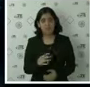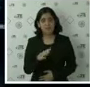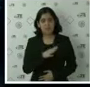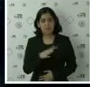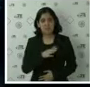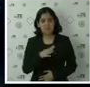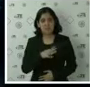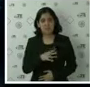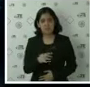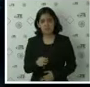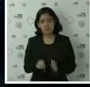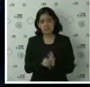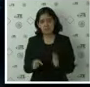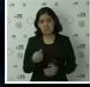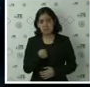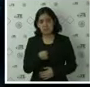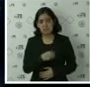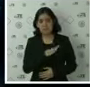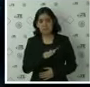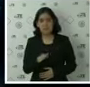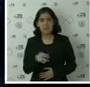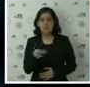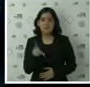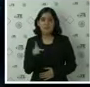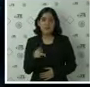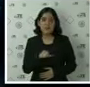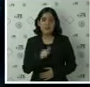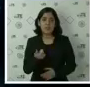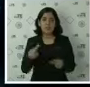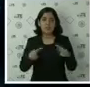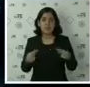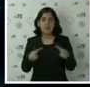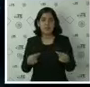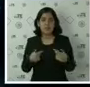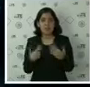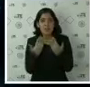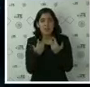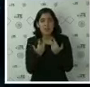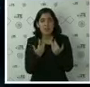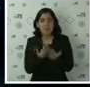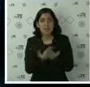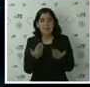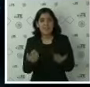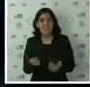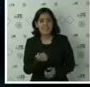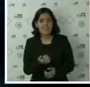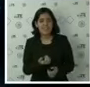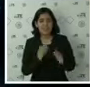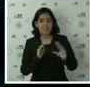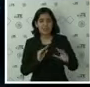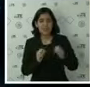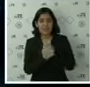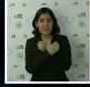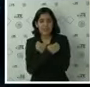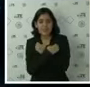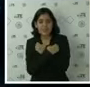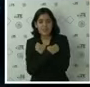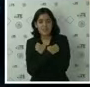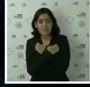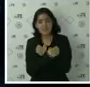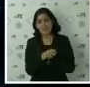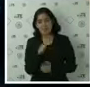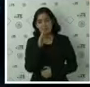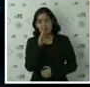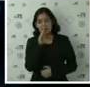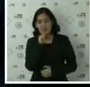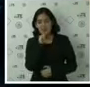otros que lamentablemente no cuentan con esos recursos y no se les puede brindar una educación lo más completa que se ha podido permitir desde el